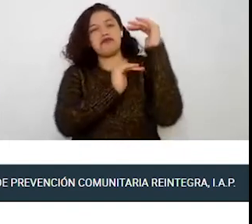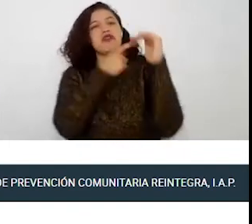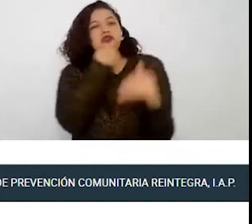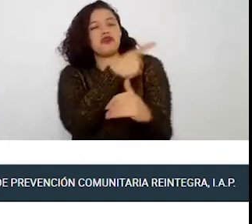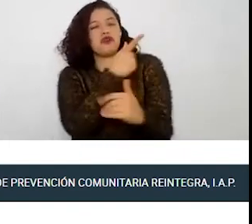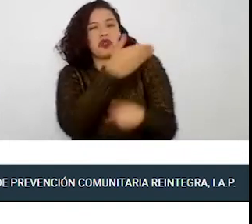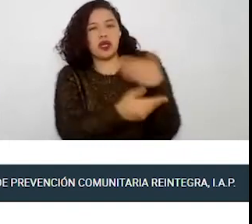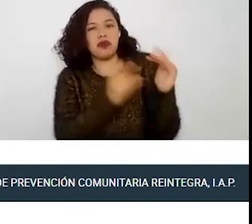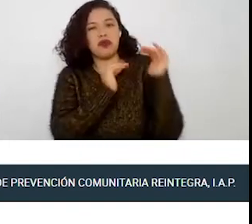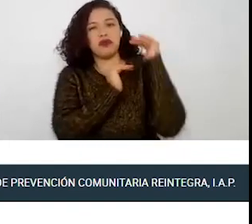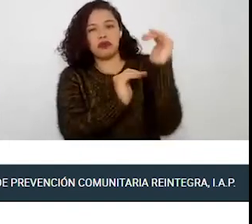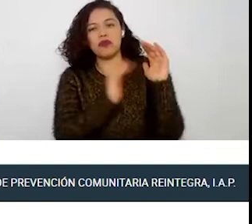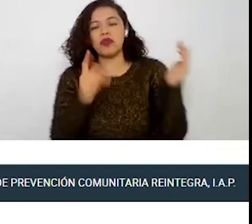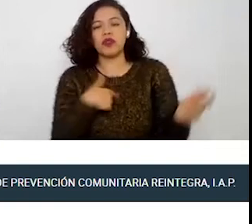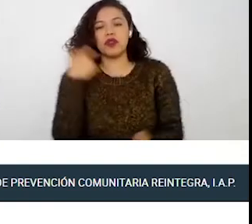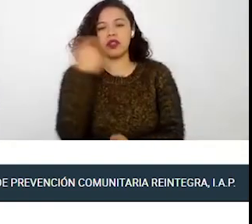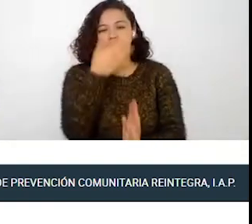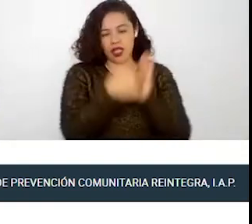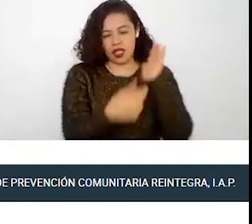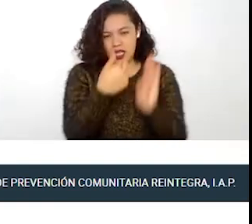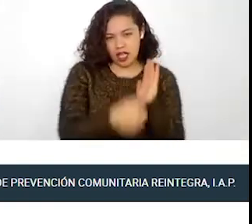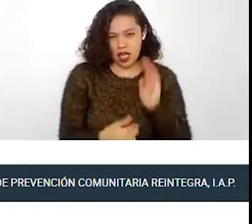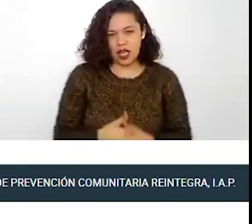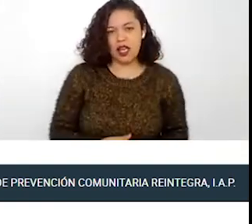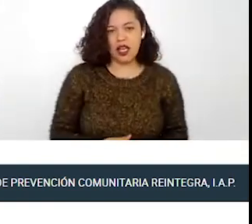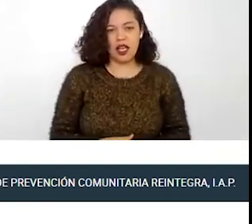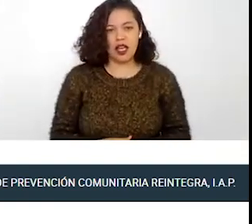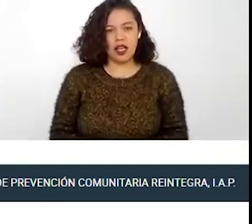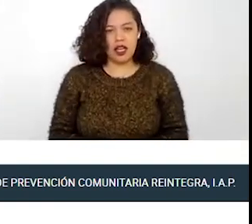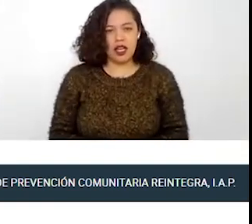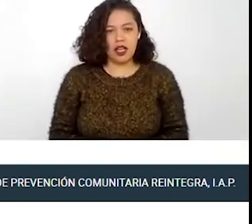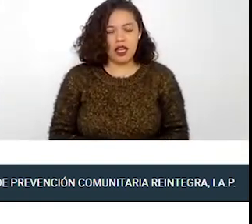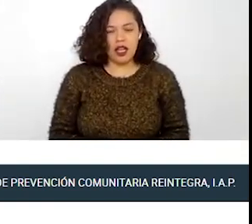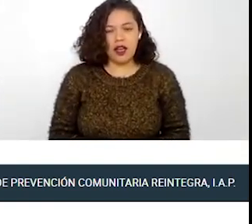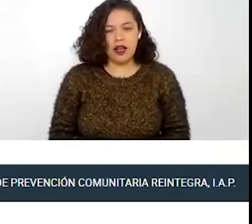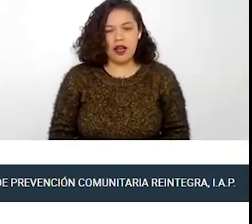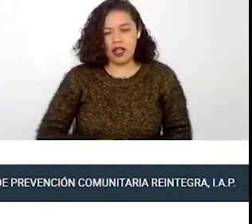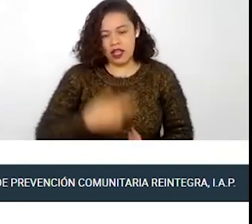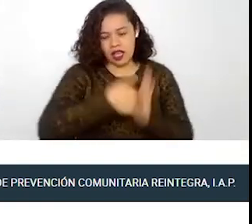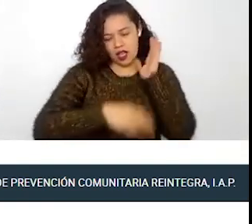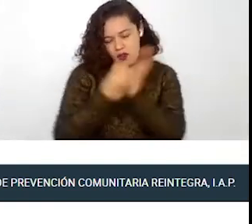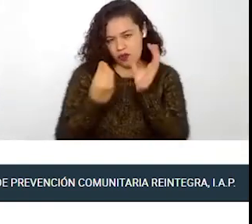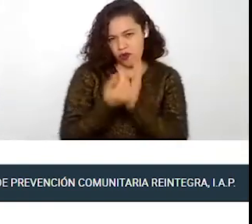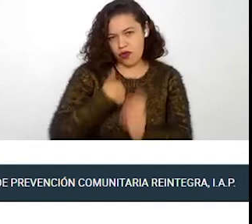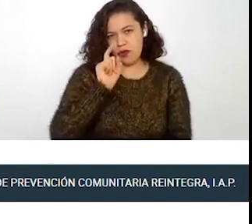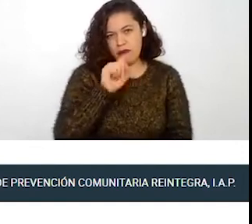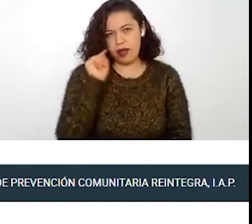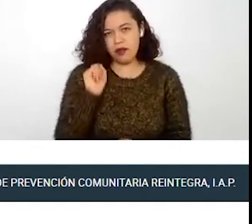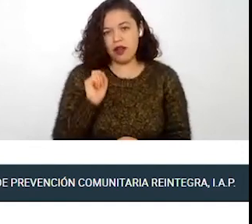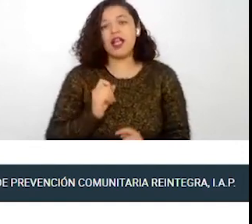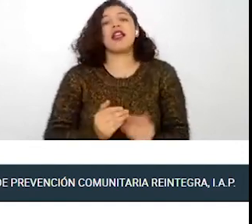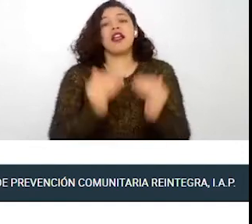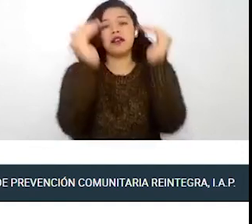voy yo voy a dar cuotas por talleres voy a abrir Bueno tengo cuotas por talleres y cursos lo pongo y aquí